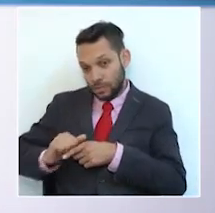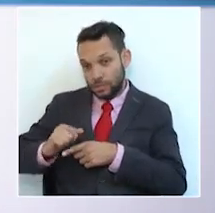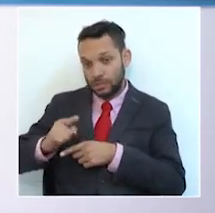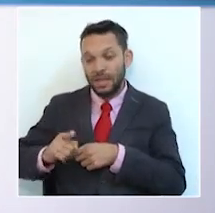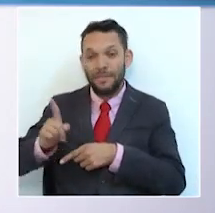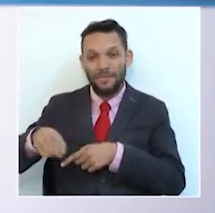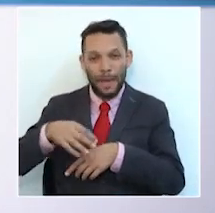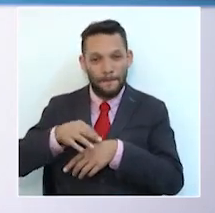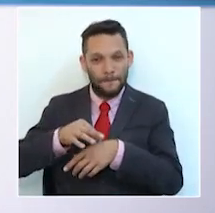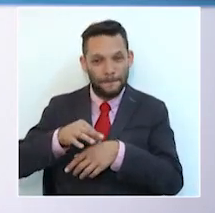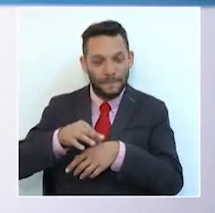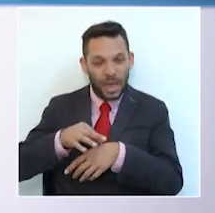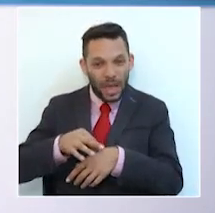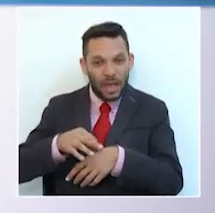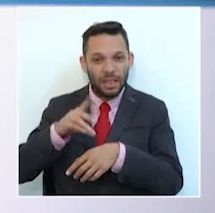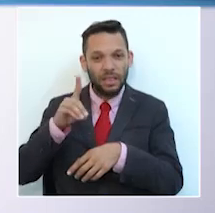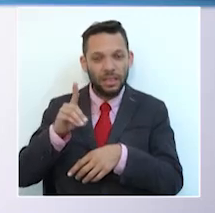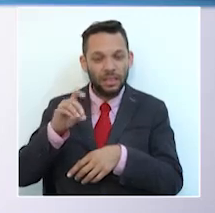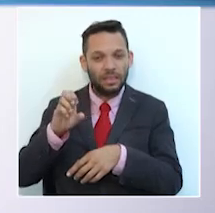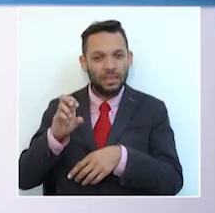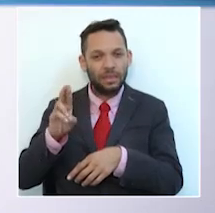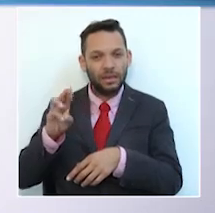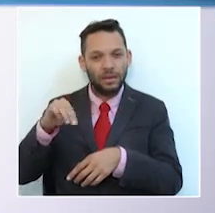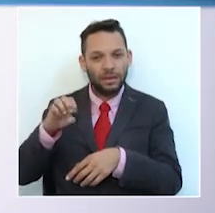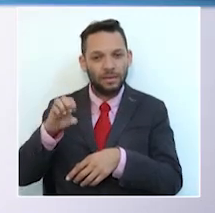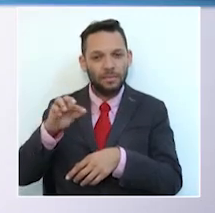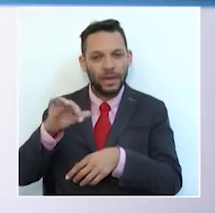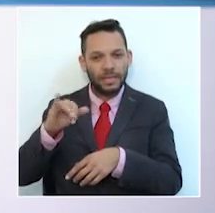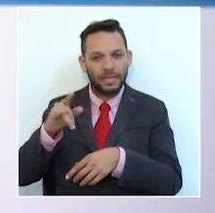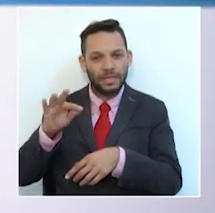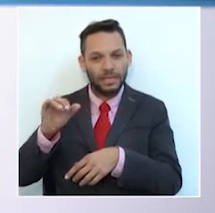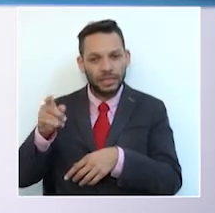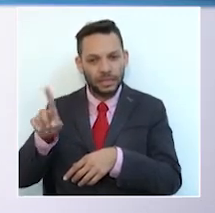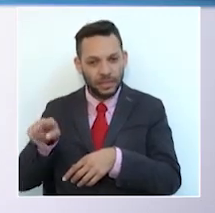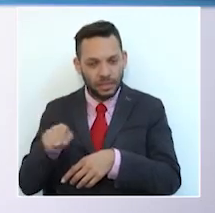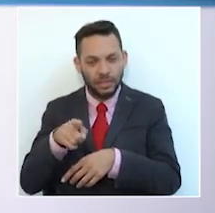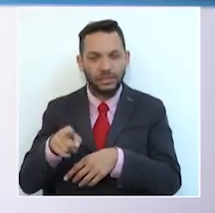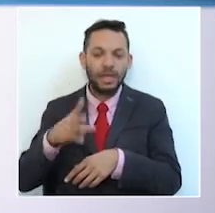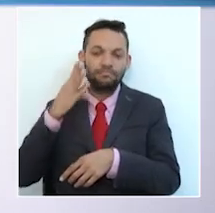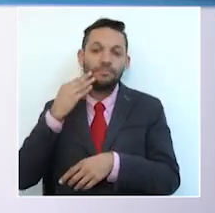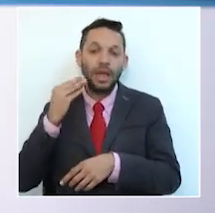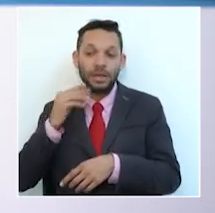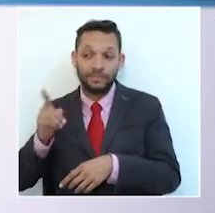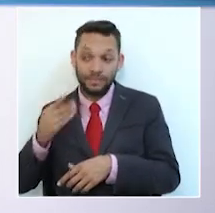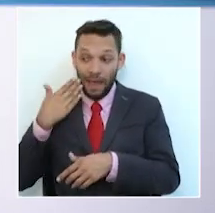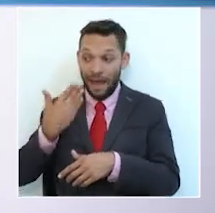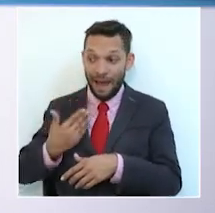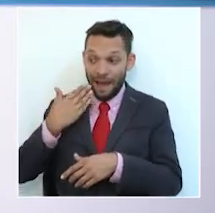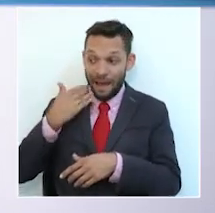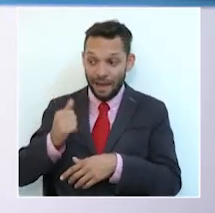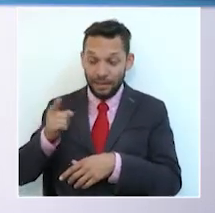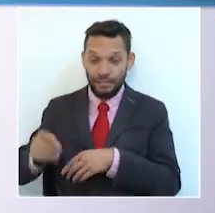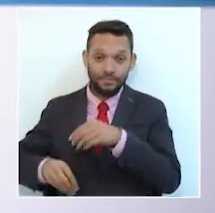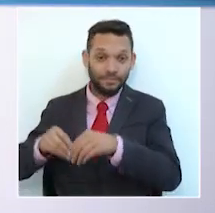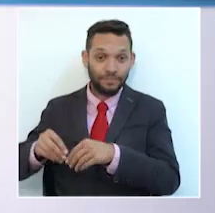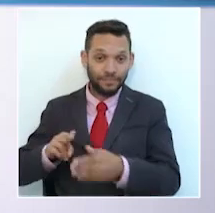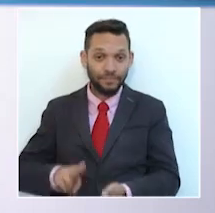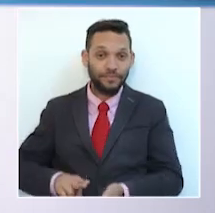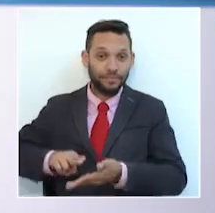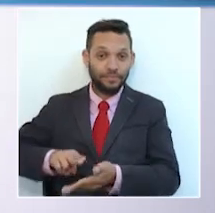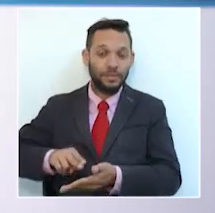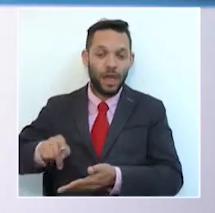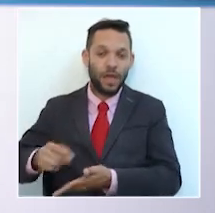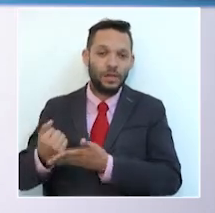dermatitis la doctora mourelle es especialista en este campo común en rehabilitación y en